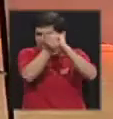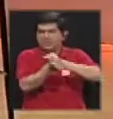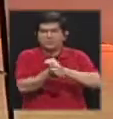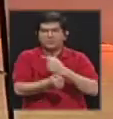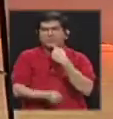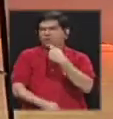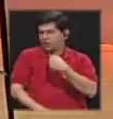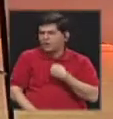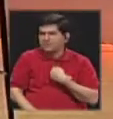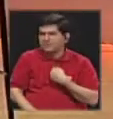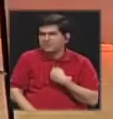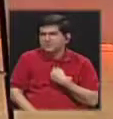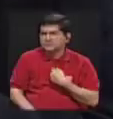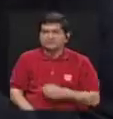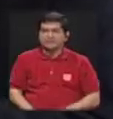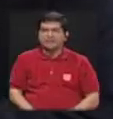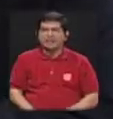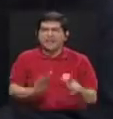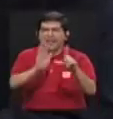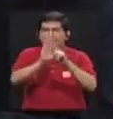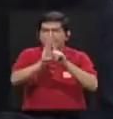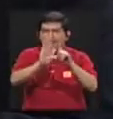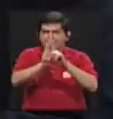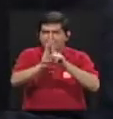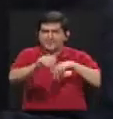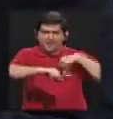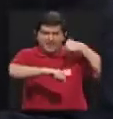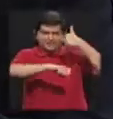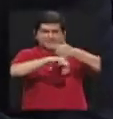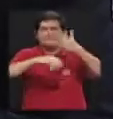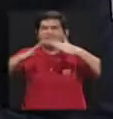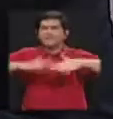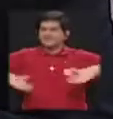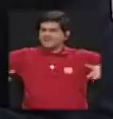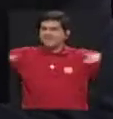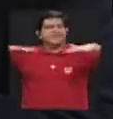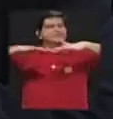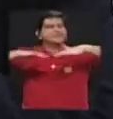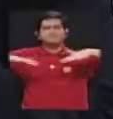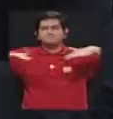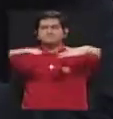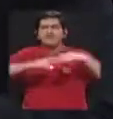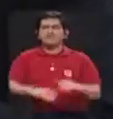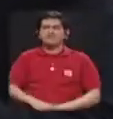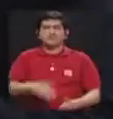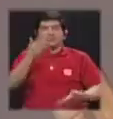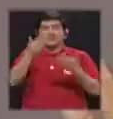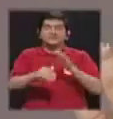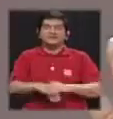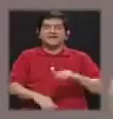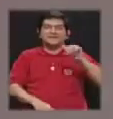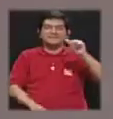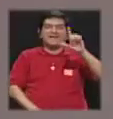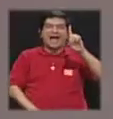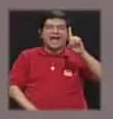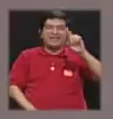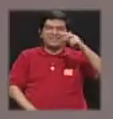usted me dice, digamos, la ley crearía como un espacio, por llamarlo así, ad hoc,